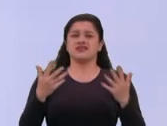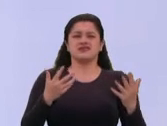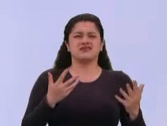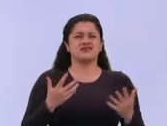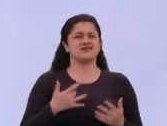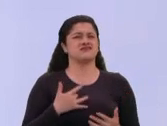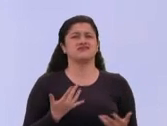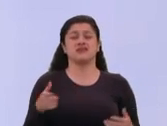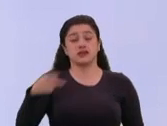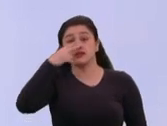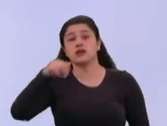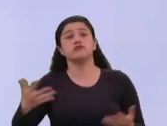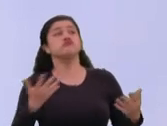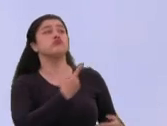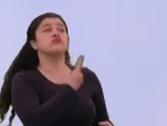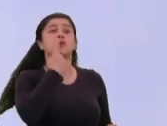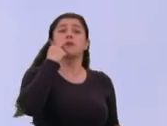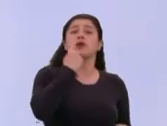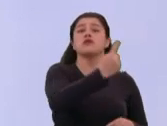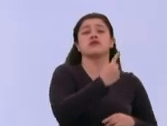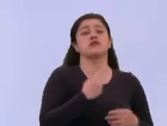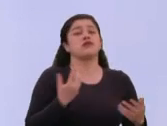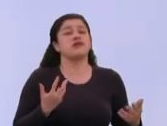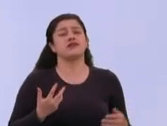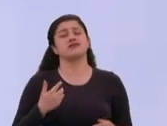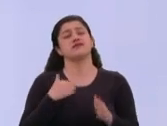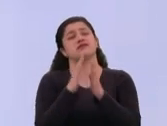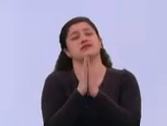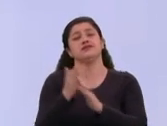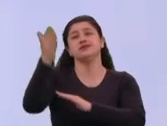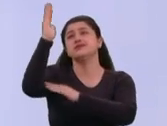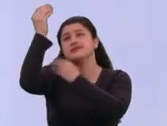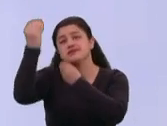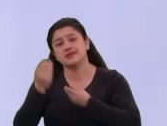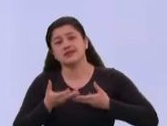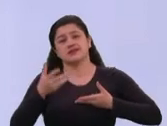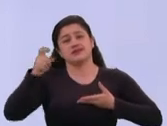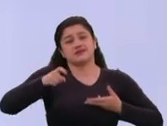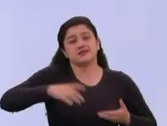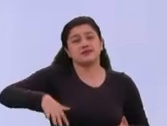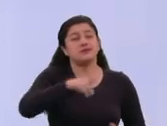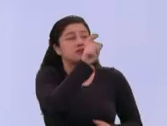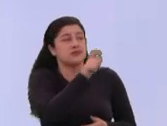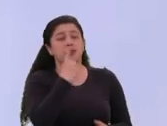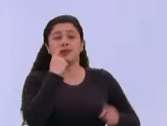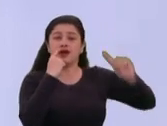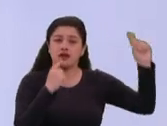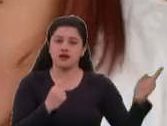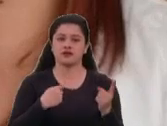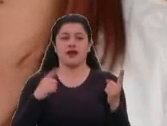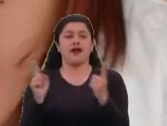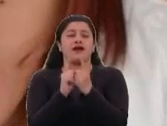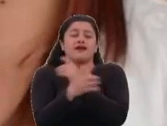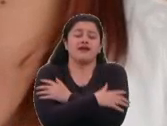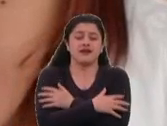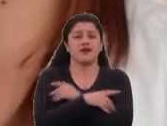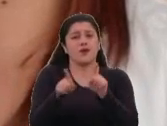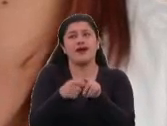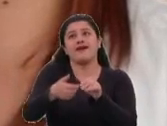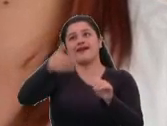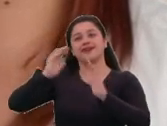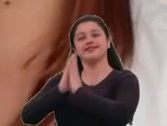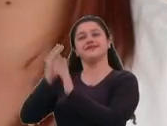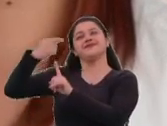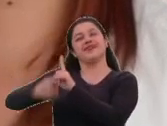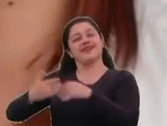el regalo que ellos le pedían al niño Dios era que su papá estuviera acompañándolos en la Navidad como lo había hecho los últimos años. Para la familia Martínez